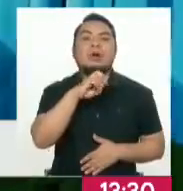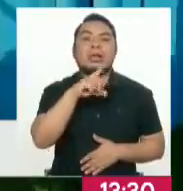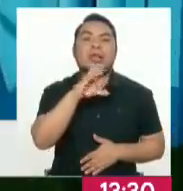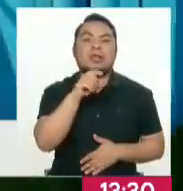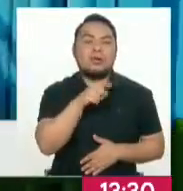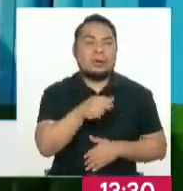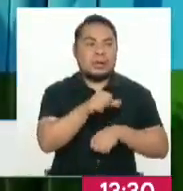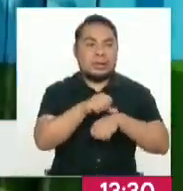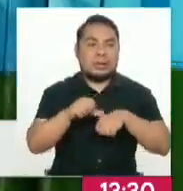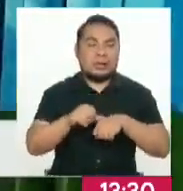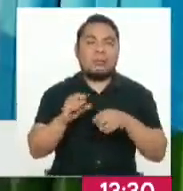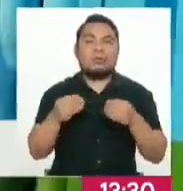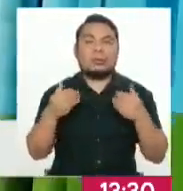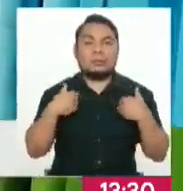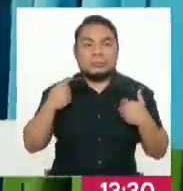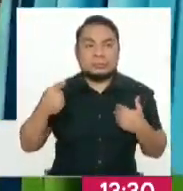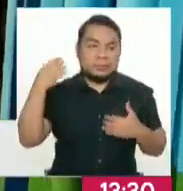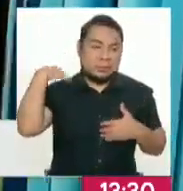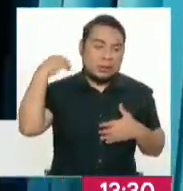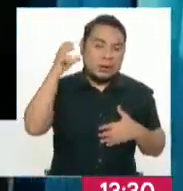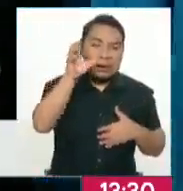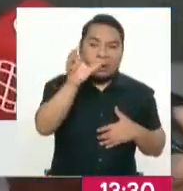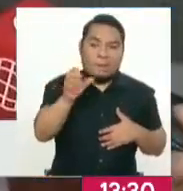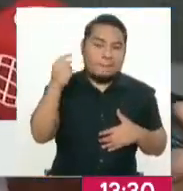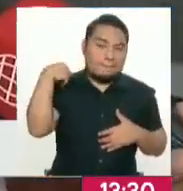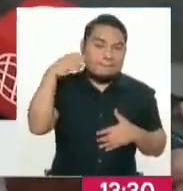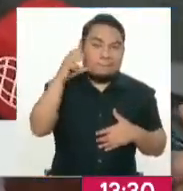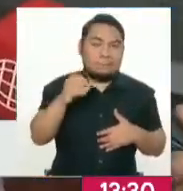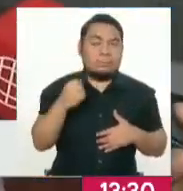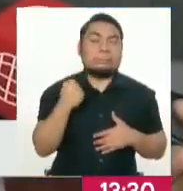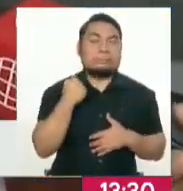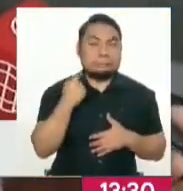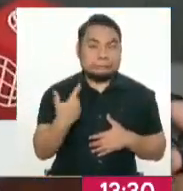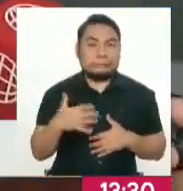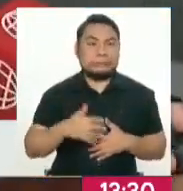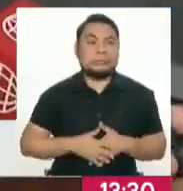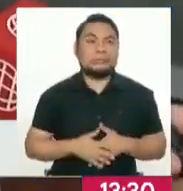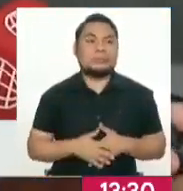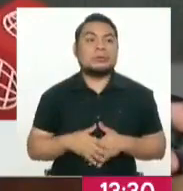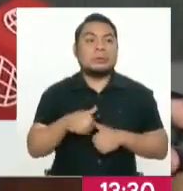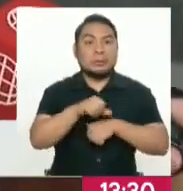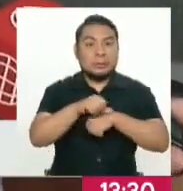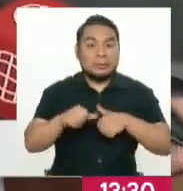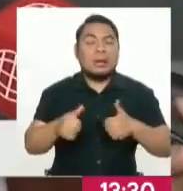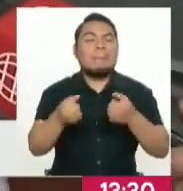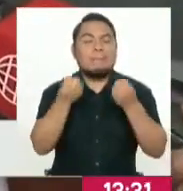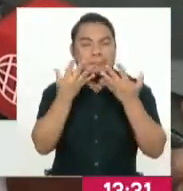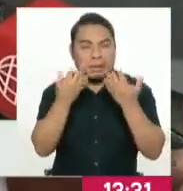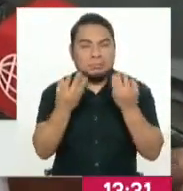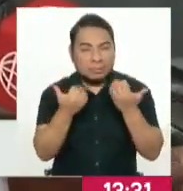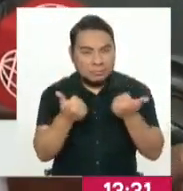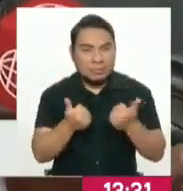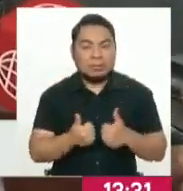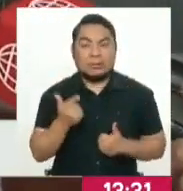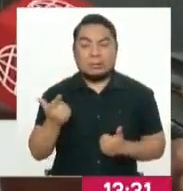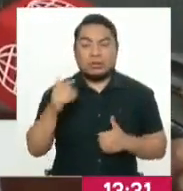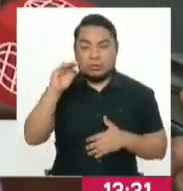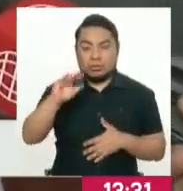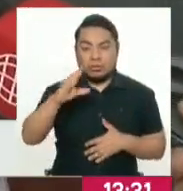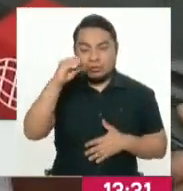operado debido a que tenía un pulmón comprometido. El procedimiento ha salido exitoso, el niño actualmente